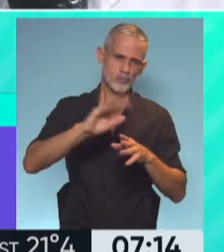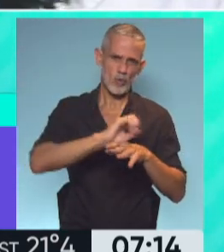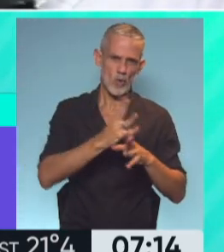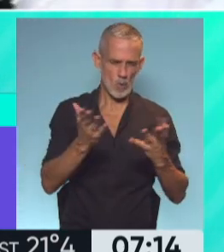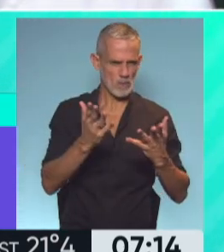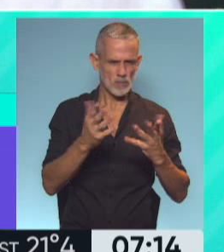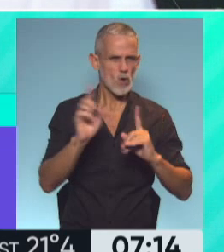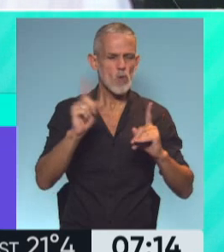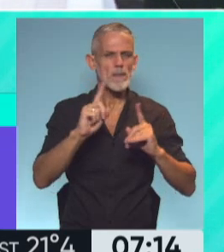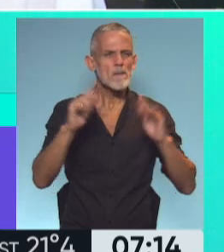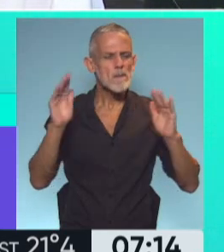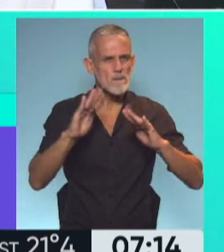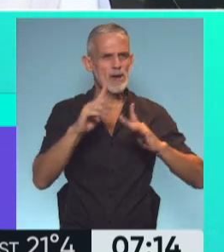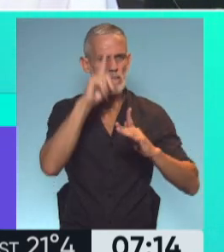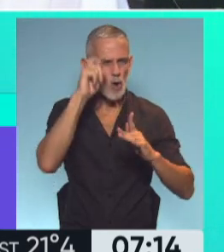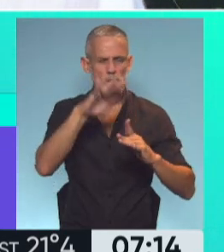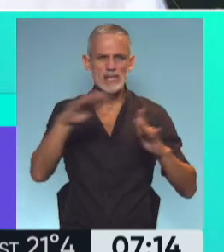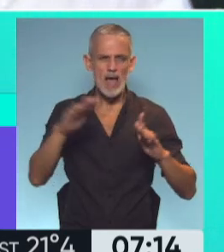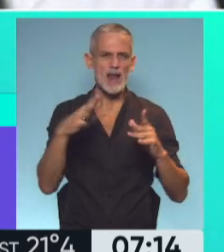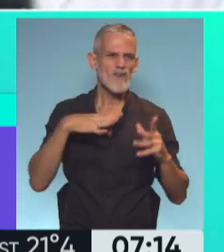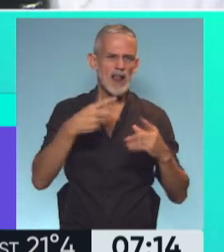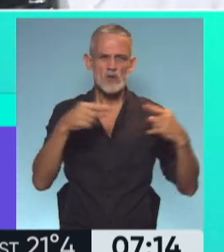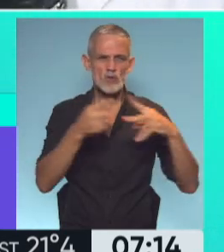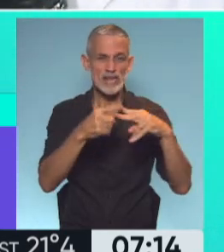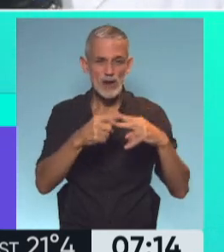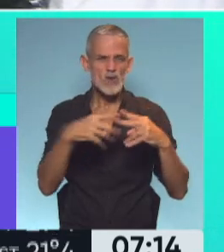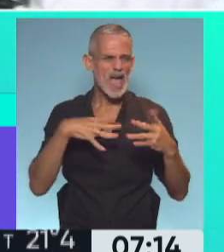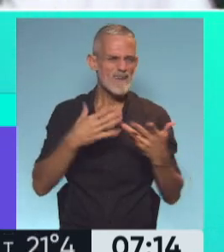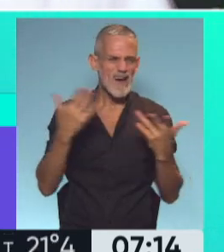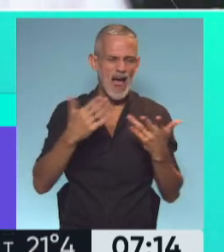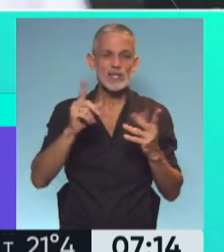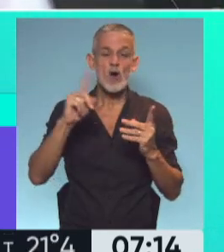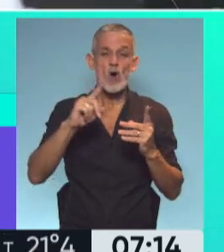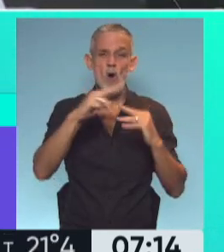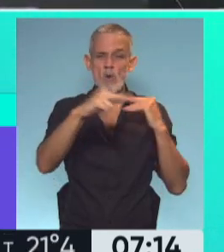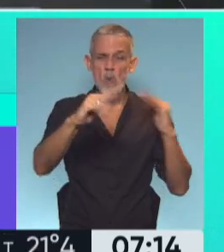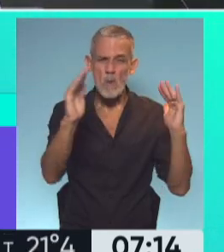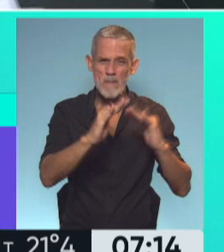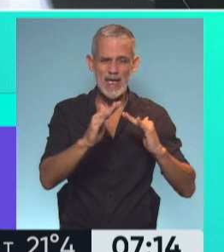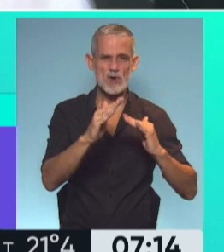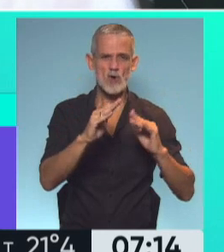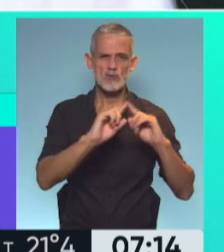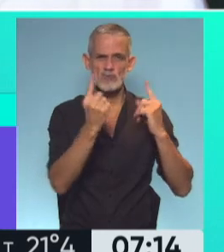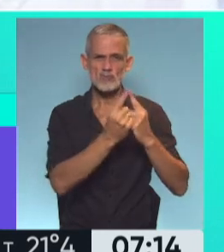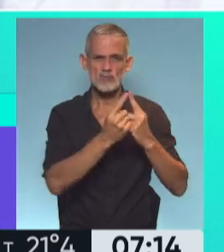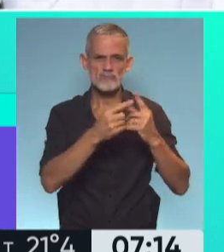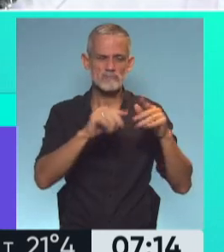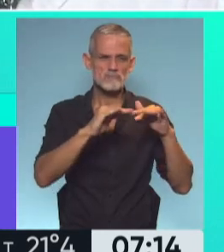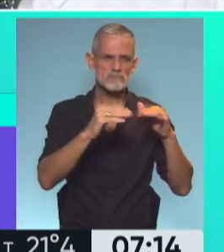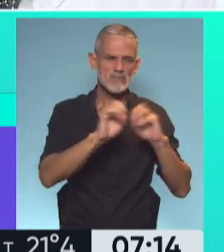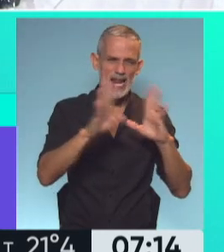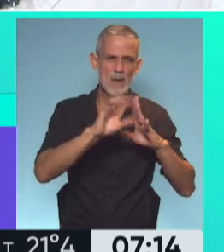porque tengamos menos recursos físicos o tecnológicos, porque haya menos camas de terapia intensiva o